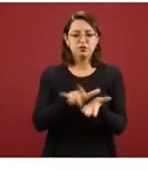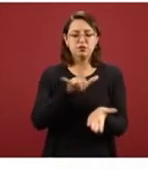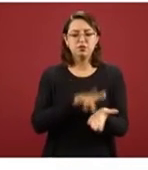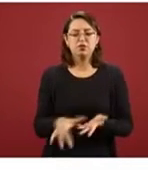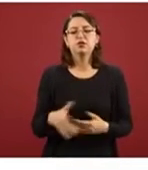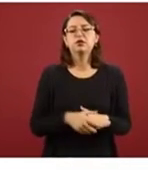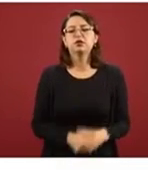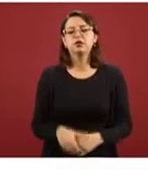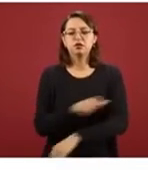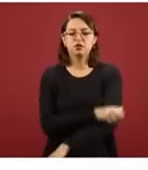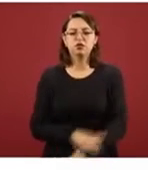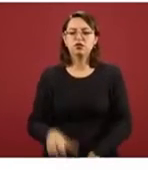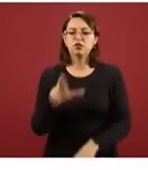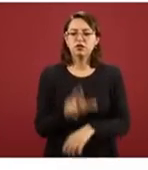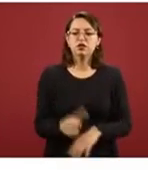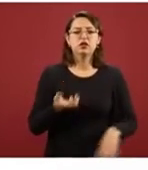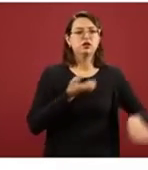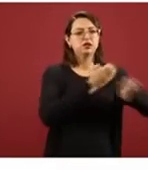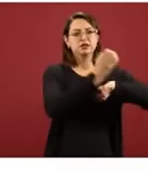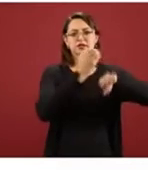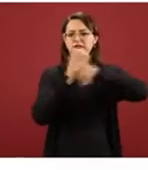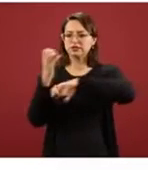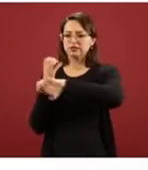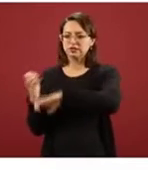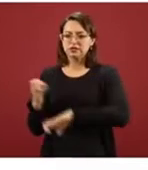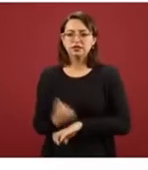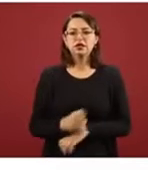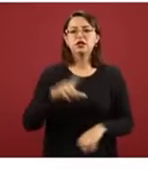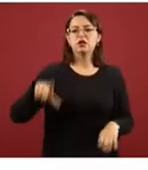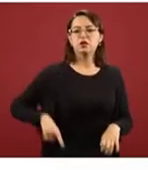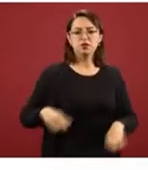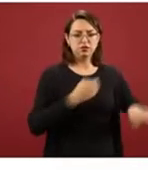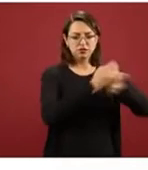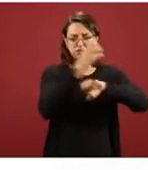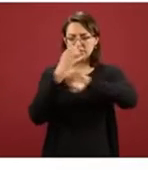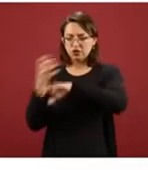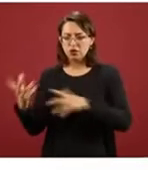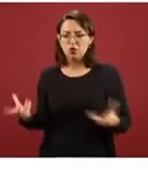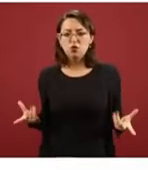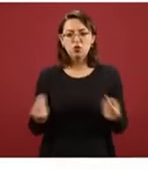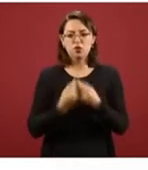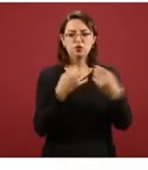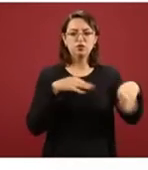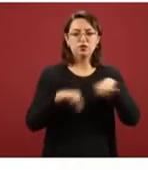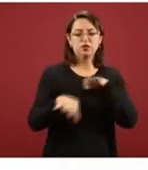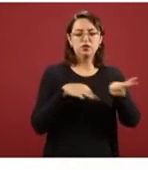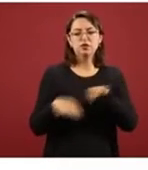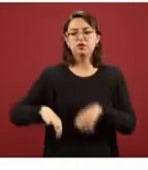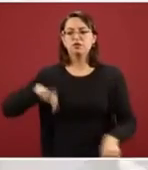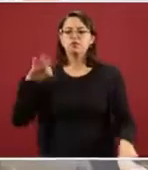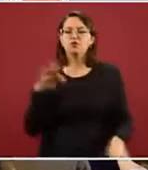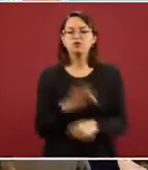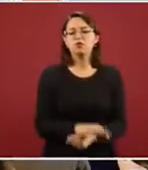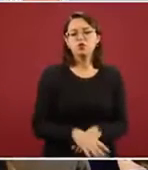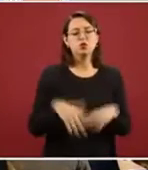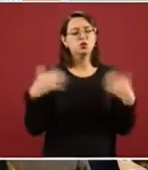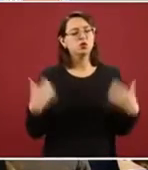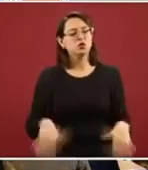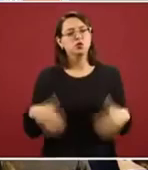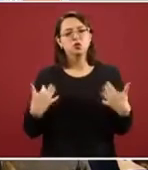que han hecho los coordinadores estatales a través de los gobiernos estatales, esos coordinadores estatales de protección civil, ha sido un